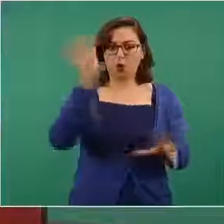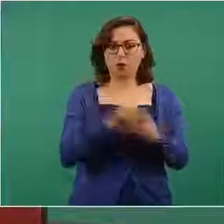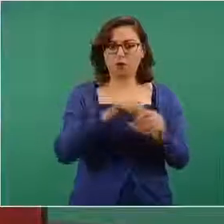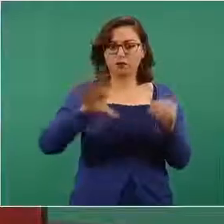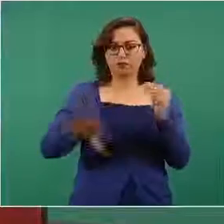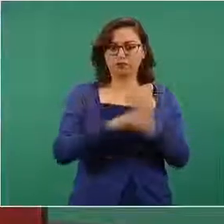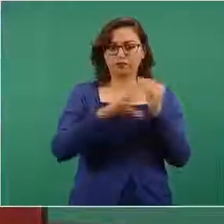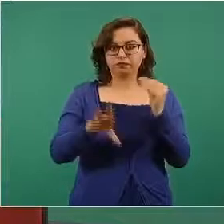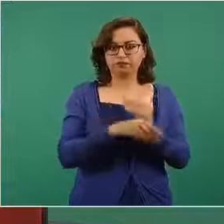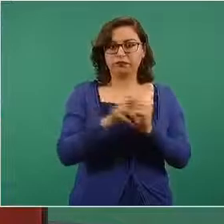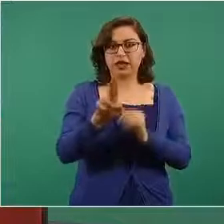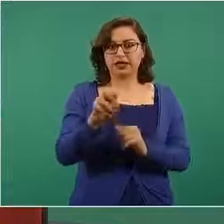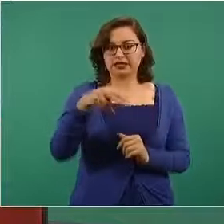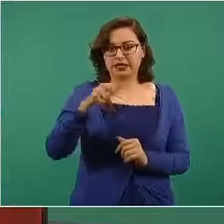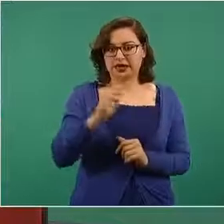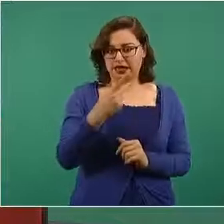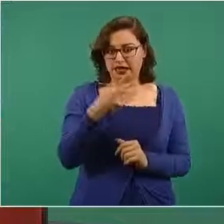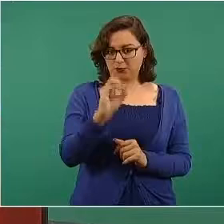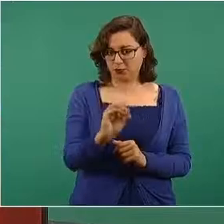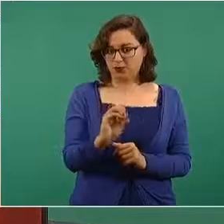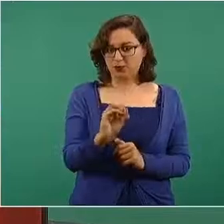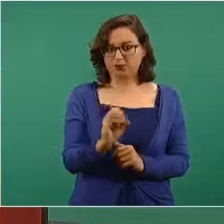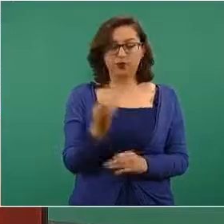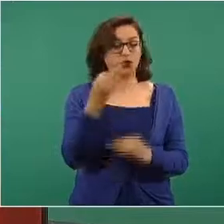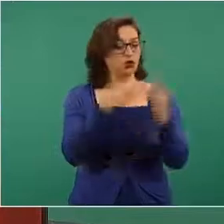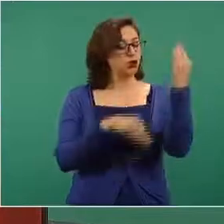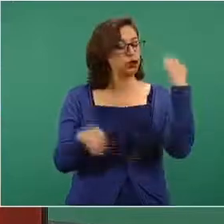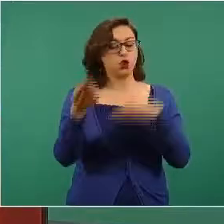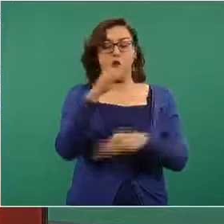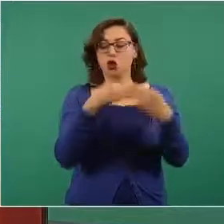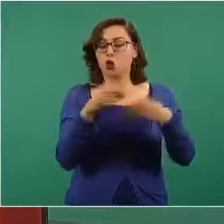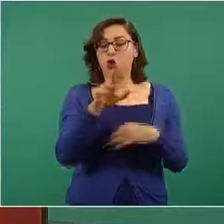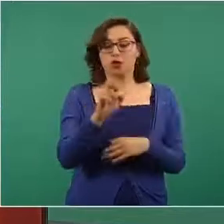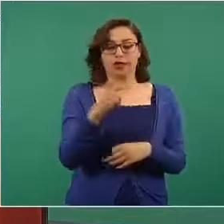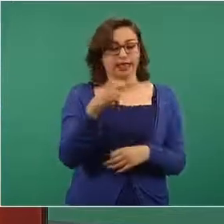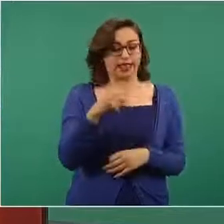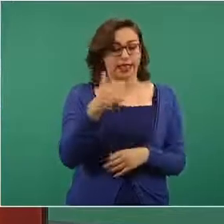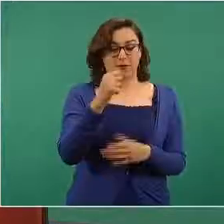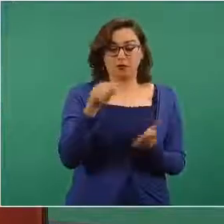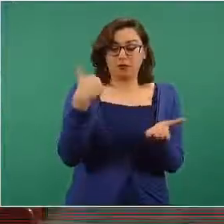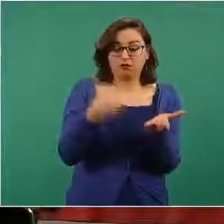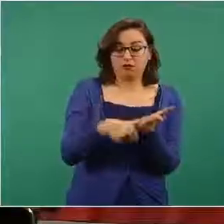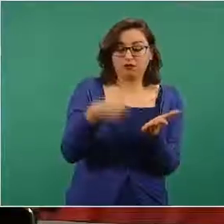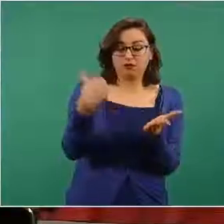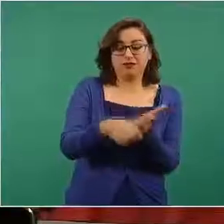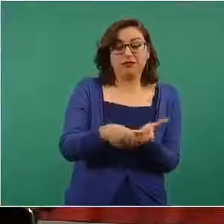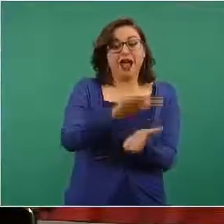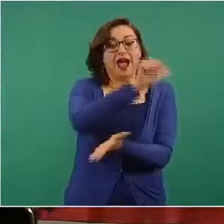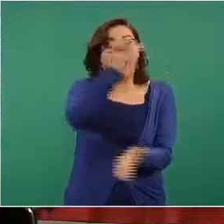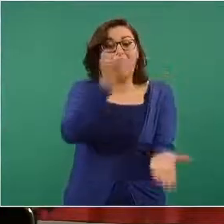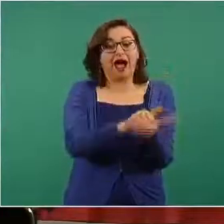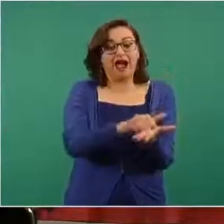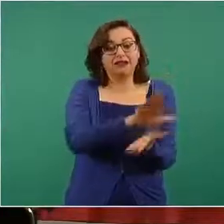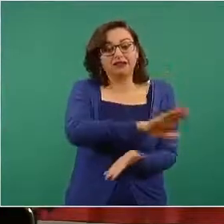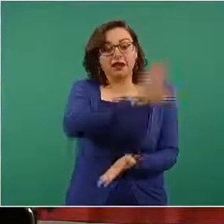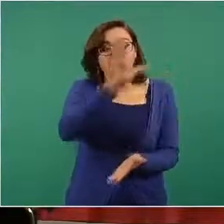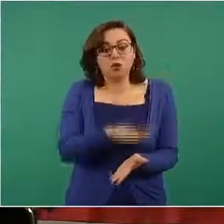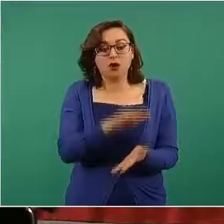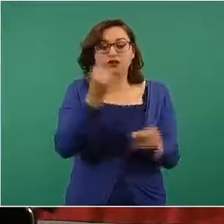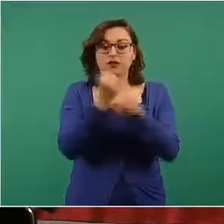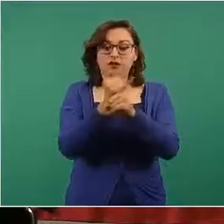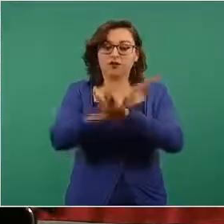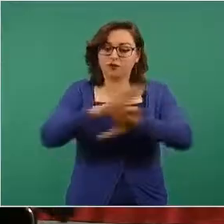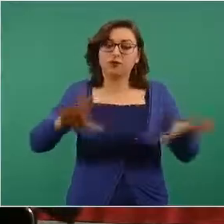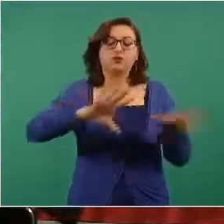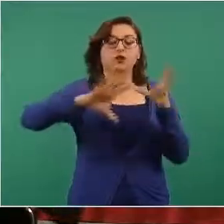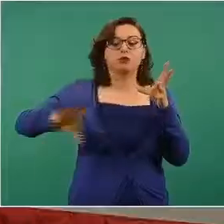coordinado y administrado por RENAPO. Todos los registros civiles suben información de las actas de defunción, no toda la información, pero la